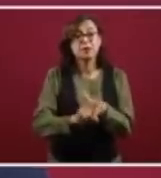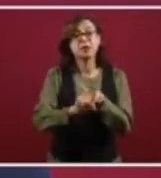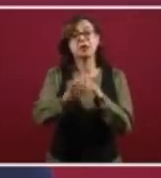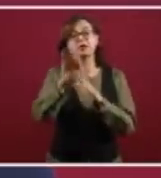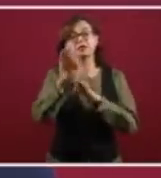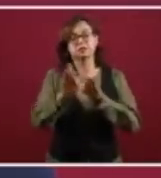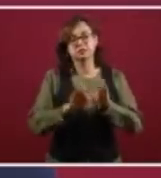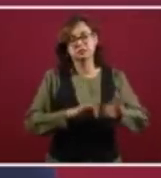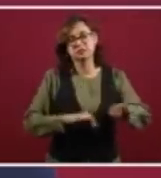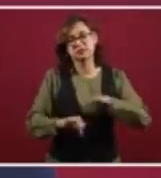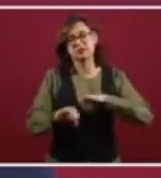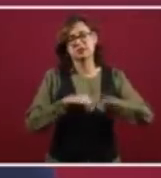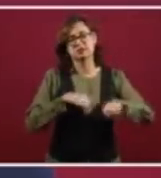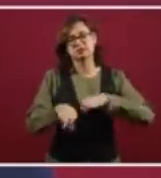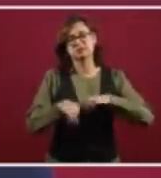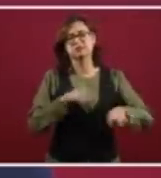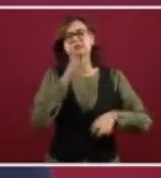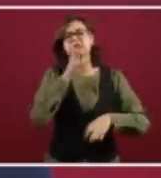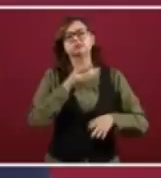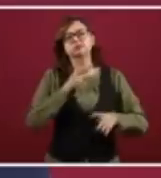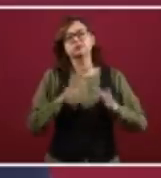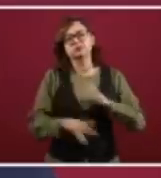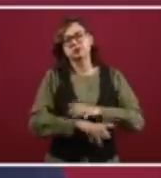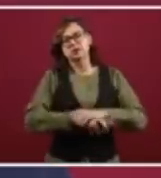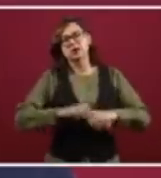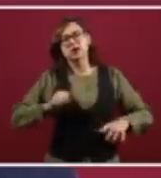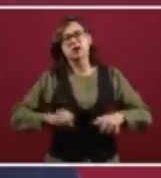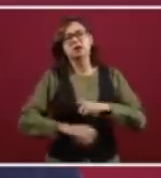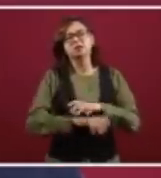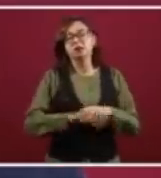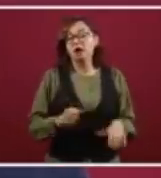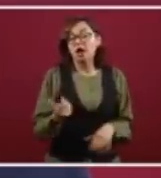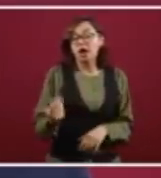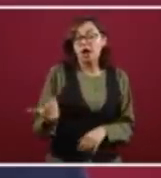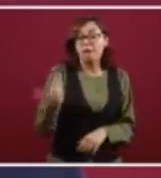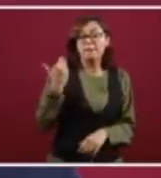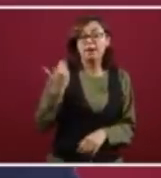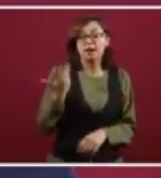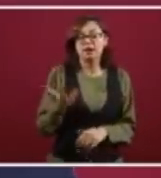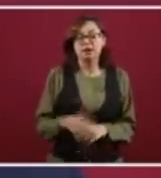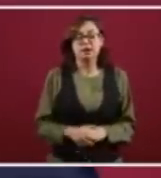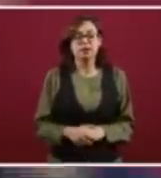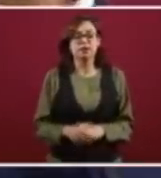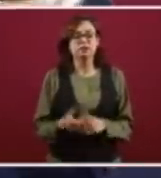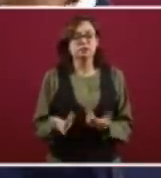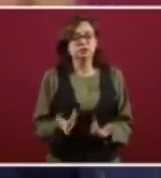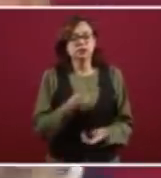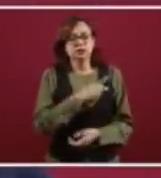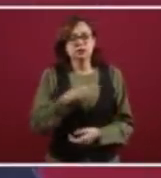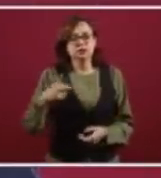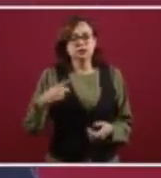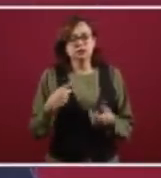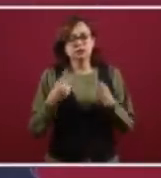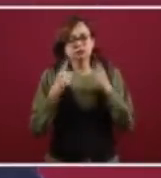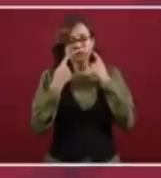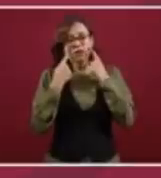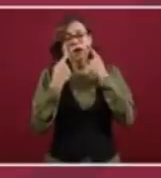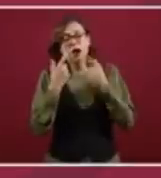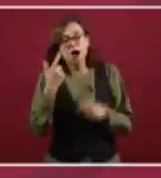a extraer petróleo. Entonces, vamos viendo resultados. Eso está muy